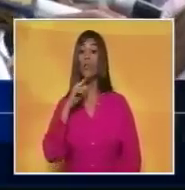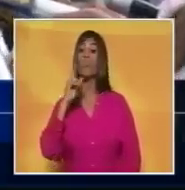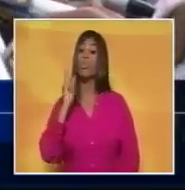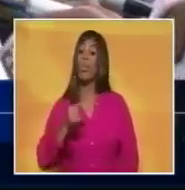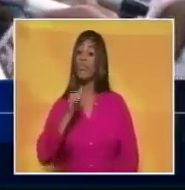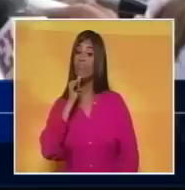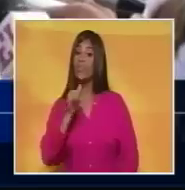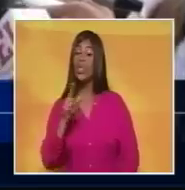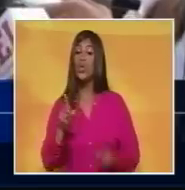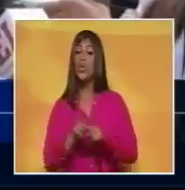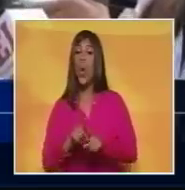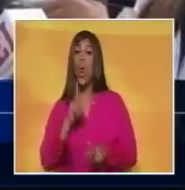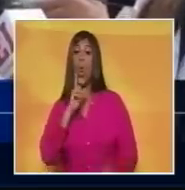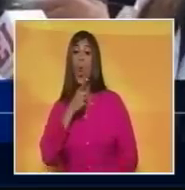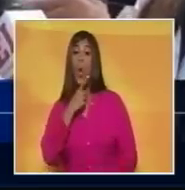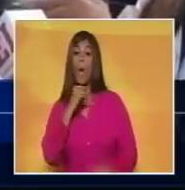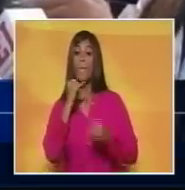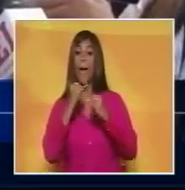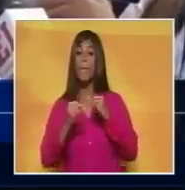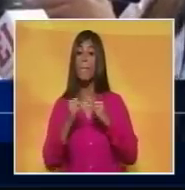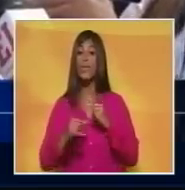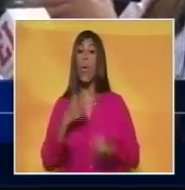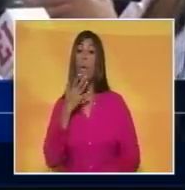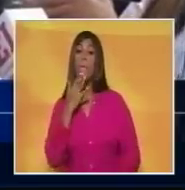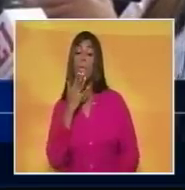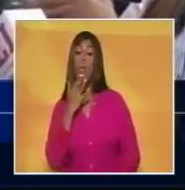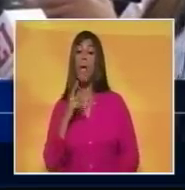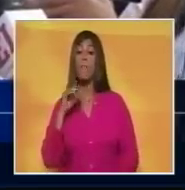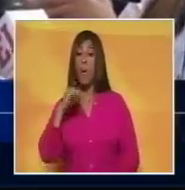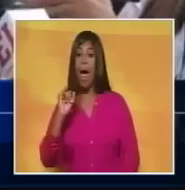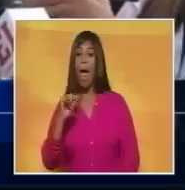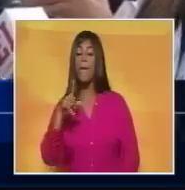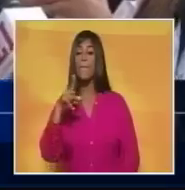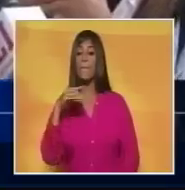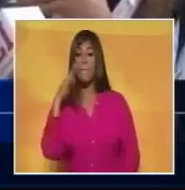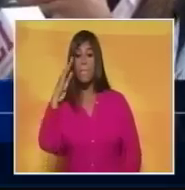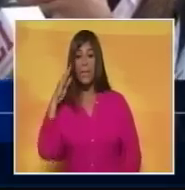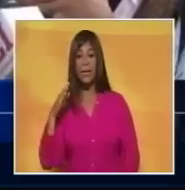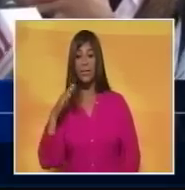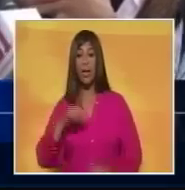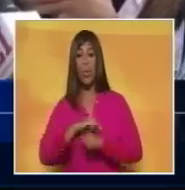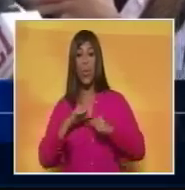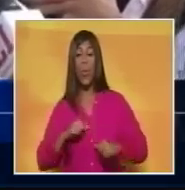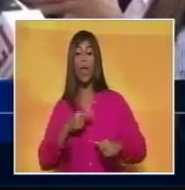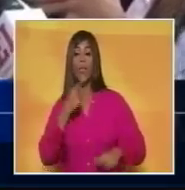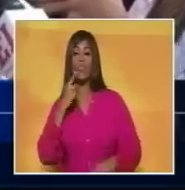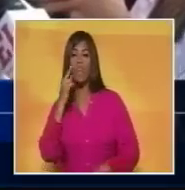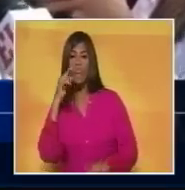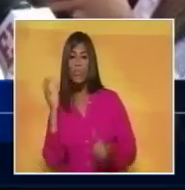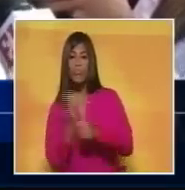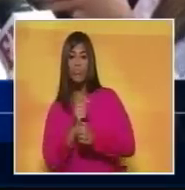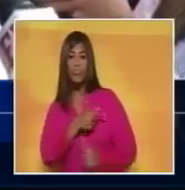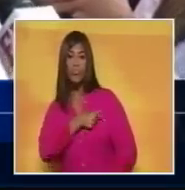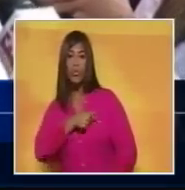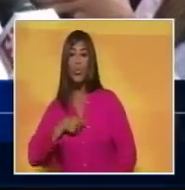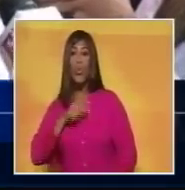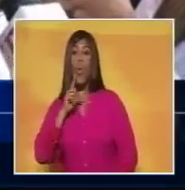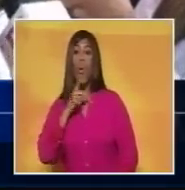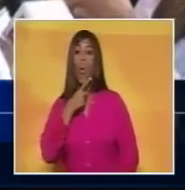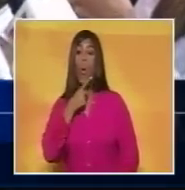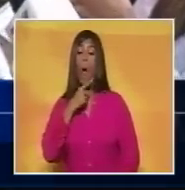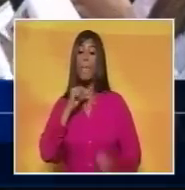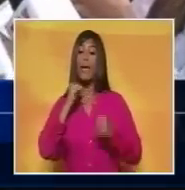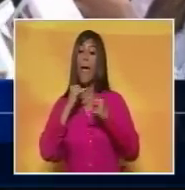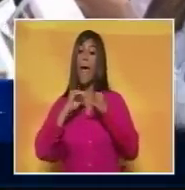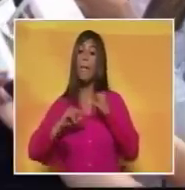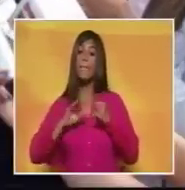con nombre y apellido. Allí, si son militares, tienen el nombre, el portanombre en su uniforme. Aquí nosotros no